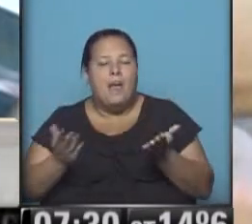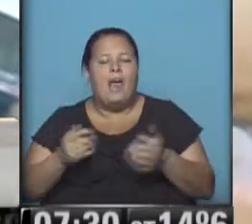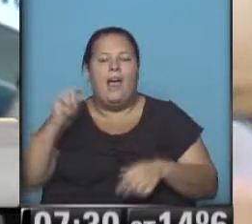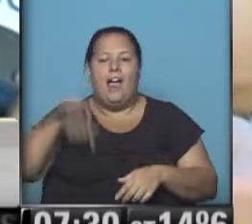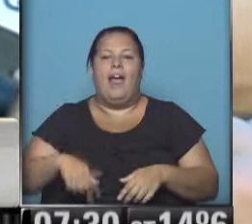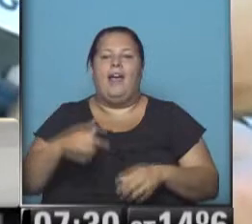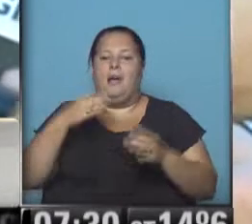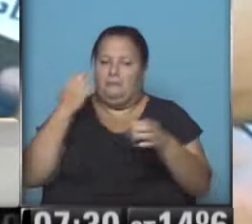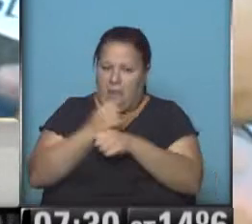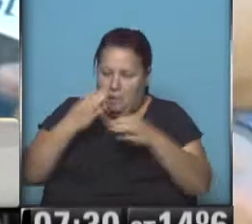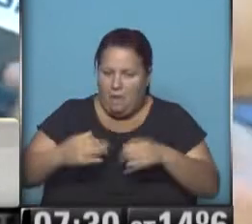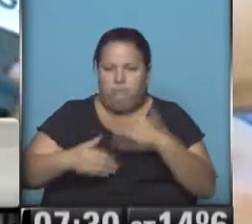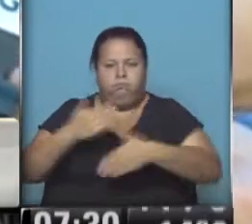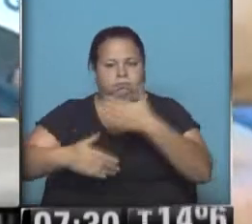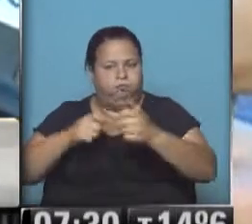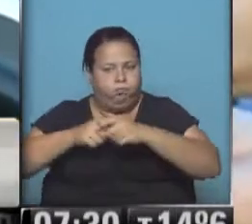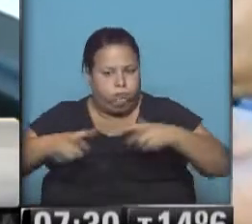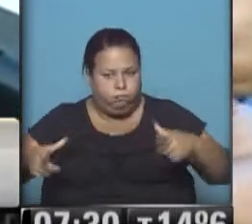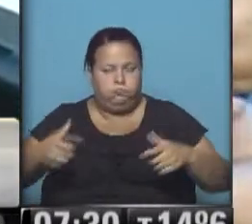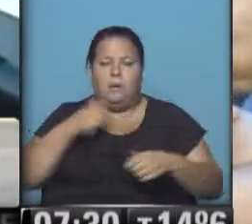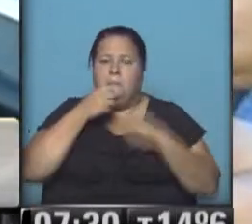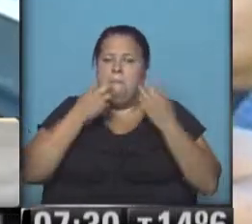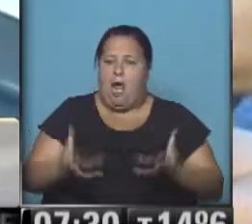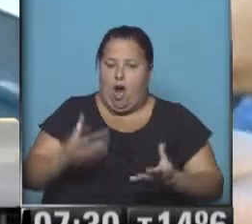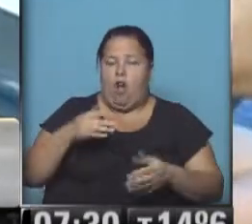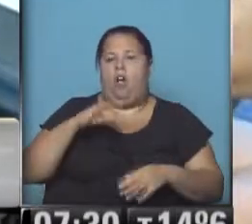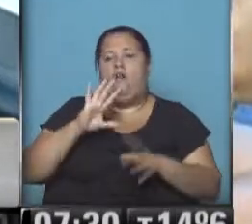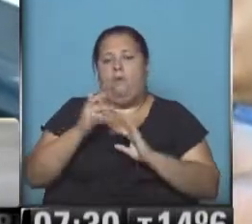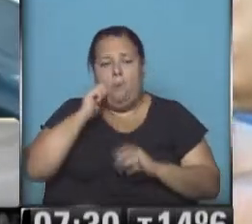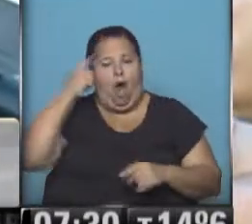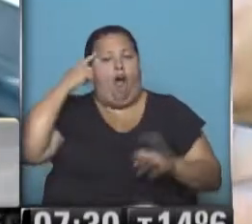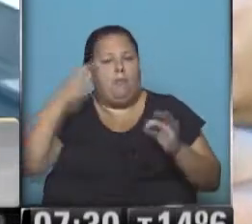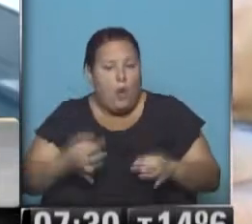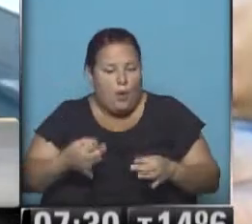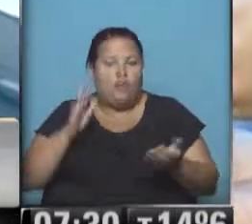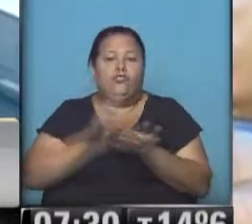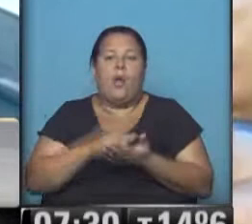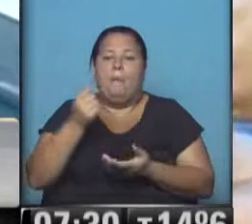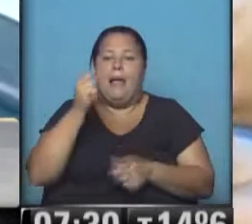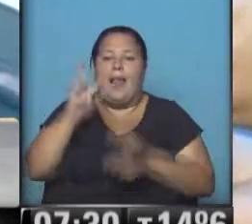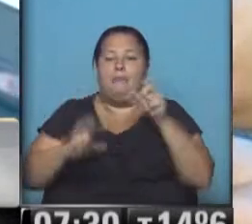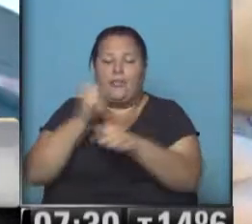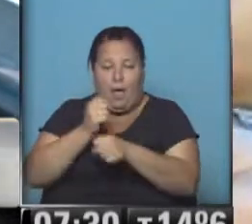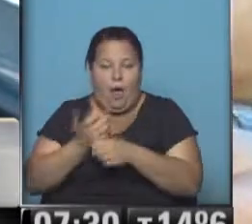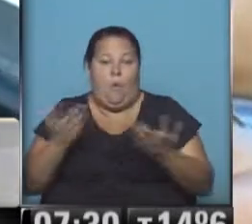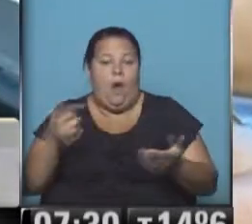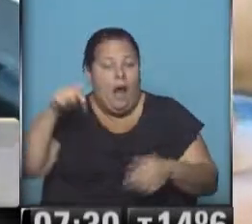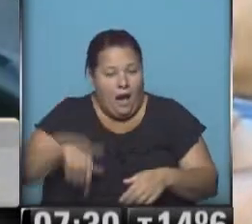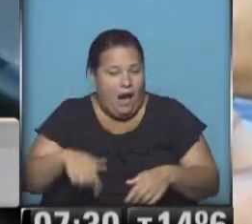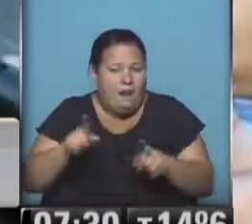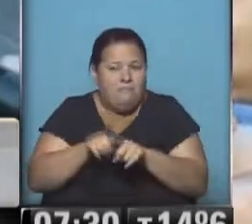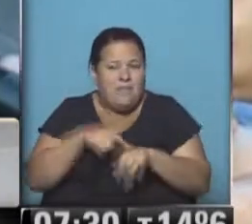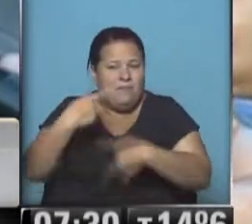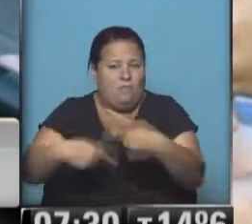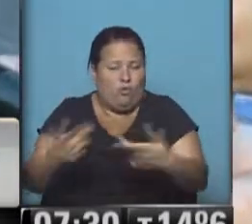bien administrado se ha hecho crecer y enriquecer de alguna manera con muy buen criterio lo del dinero de los trabajadores. Bueno, en este estamos en el mismo